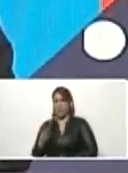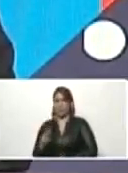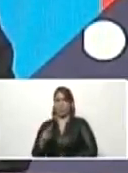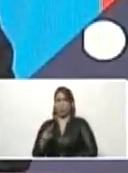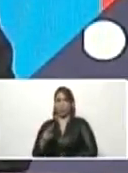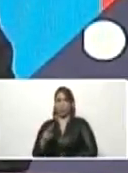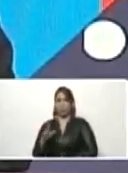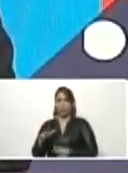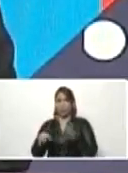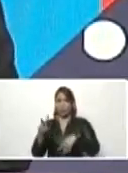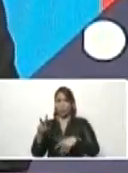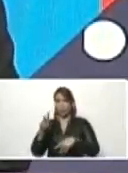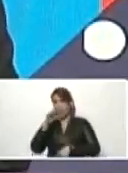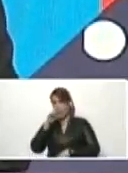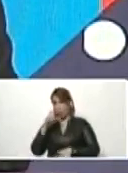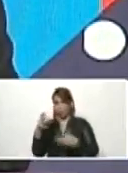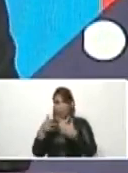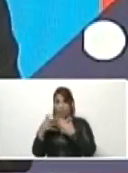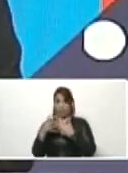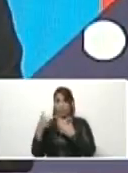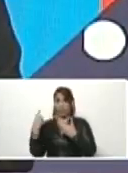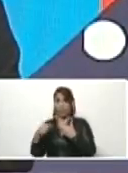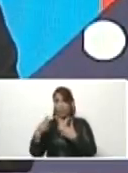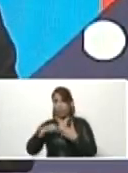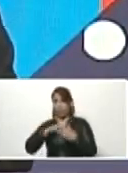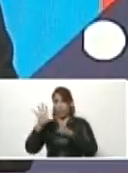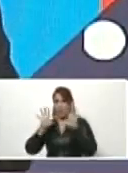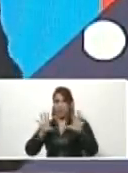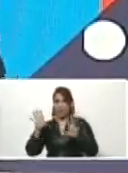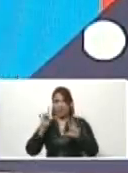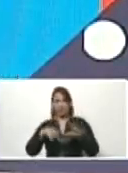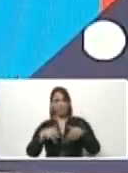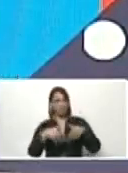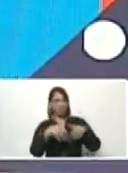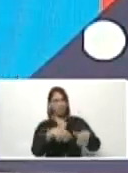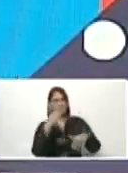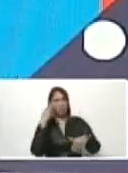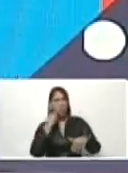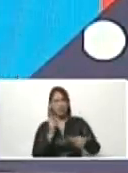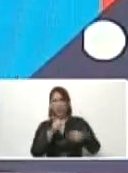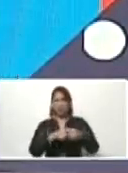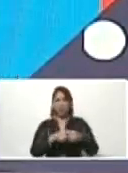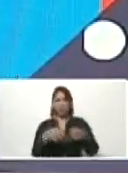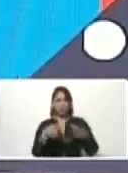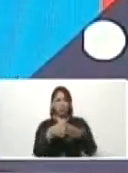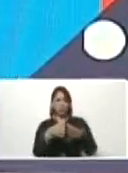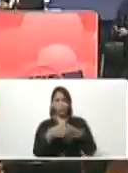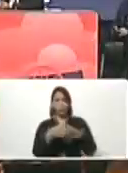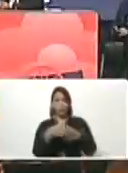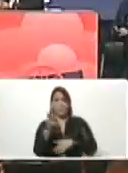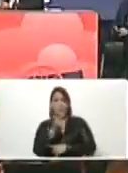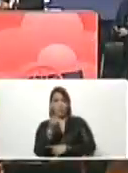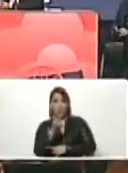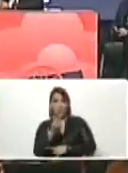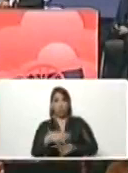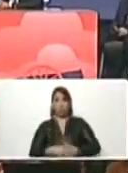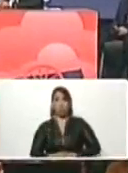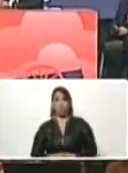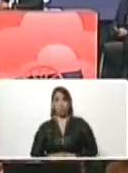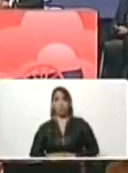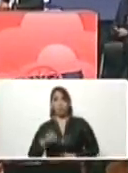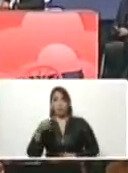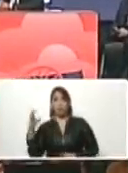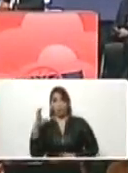los 12 años de guerra que ya llevaba nuestros países. Ese era el ejército de Bolívar, formado por venezolanos y